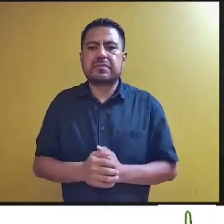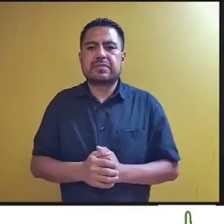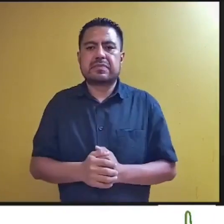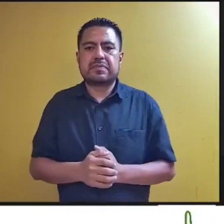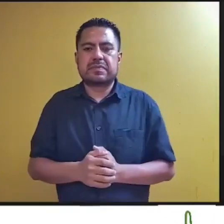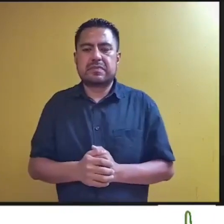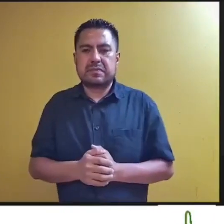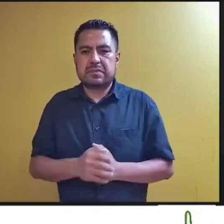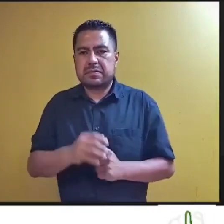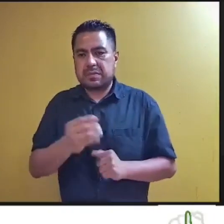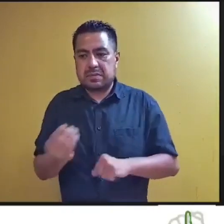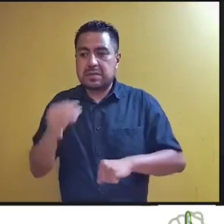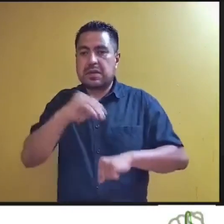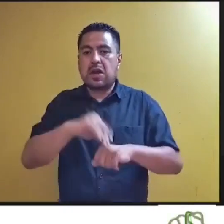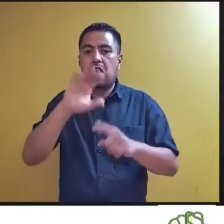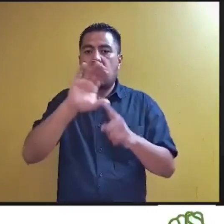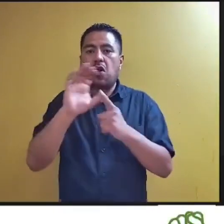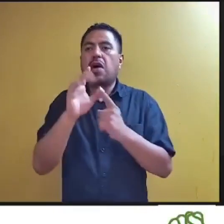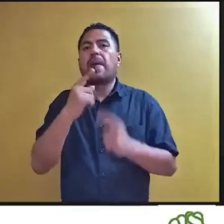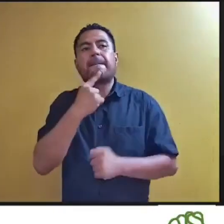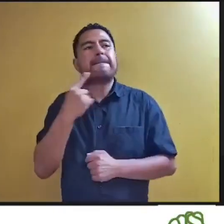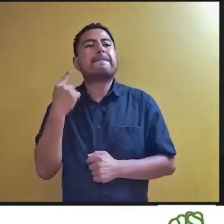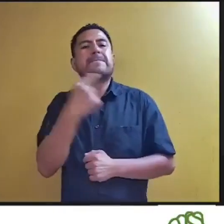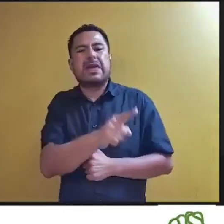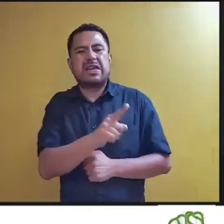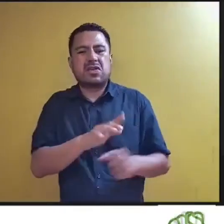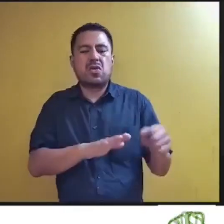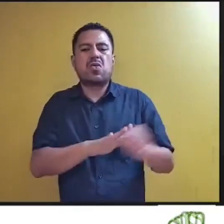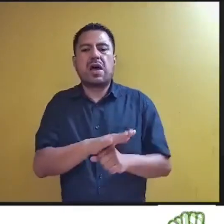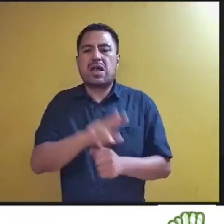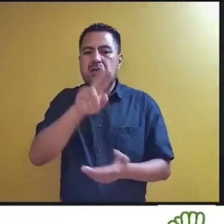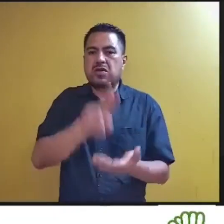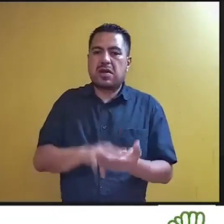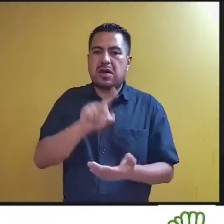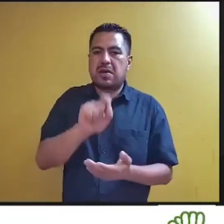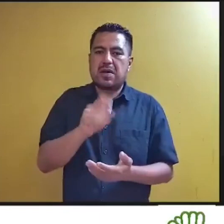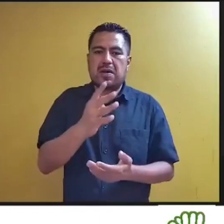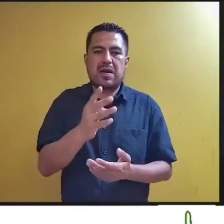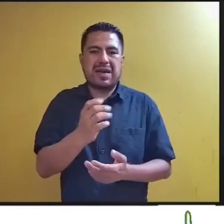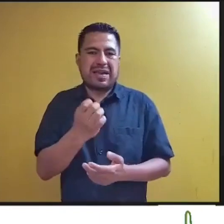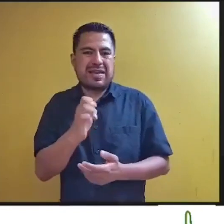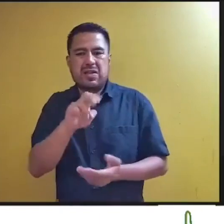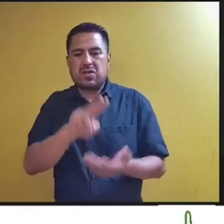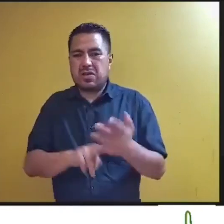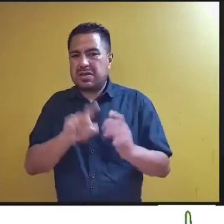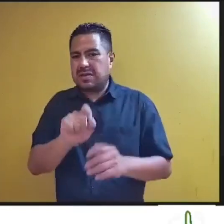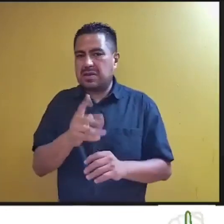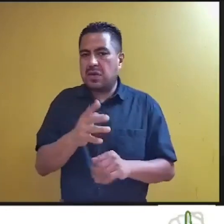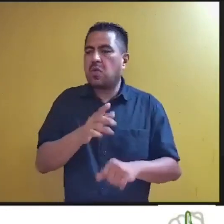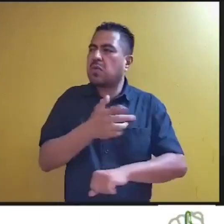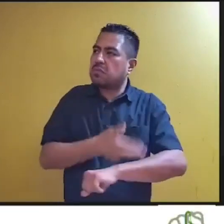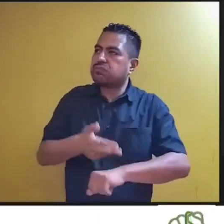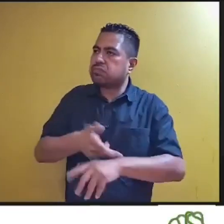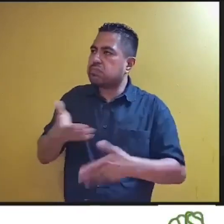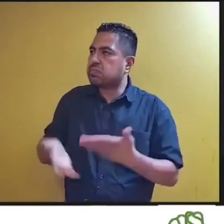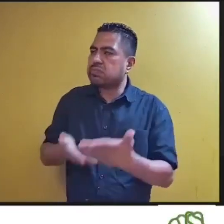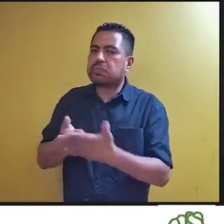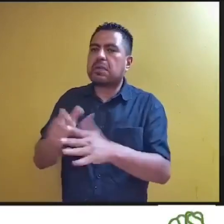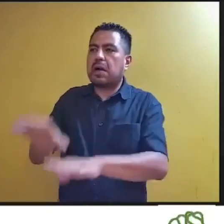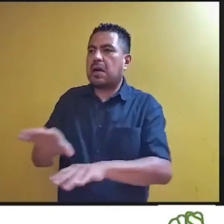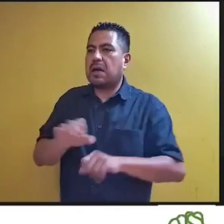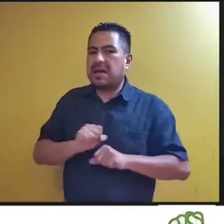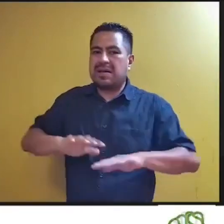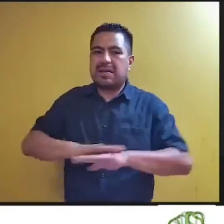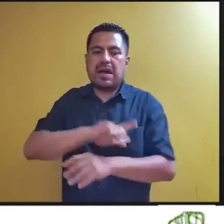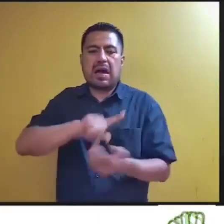24-01-2024, emitido por la Comisión de Quejas y Denuncias el 24 de enero del 2024 con motivo de la petición de adopción de medidas